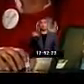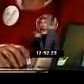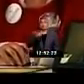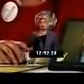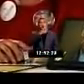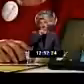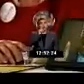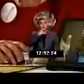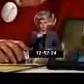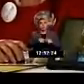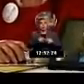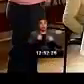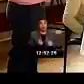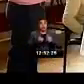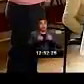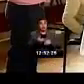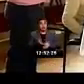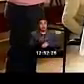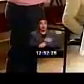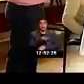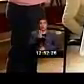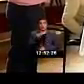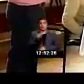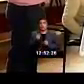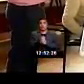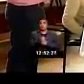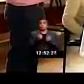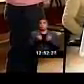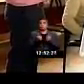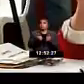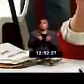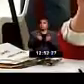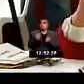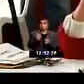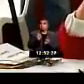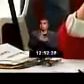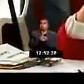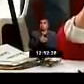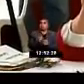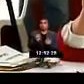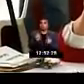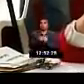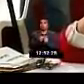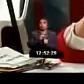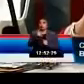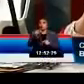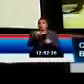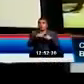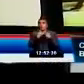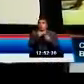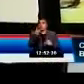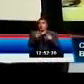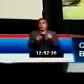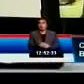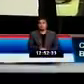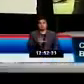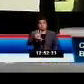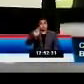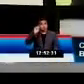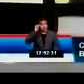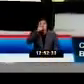la aceptación de la precandidatura no fue realizada de manera presencial como el resto de binomios. Recordemos